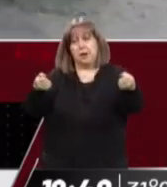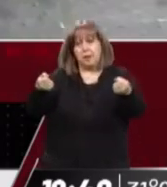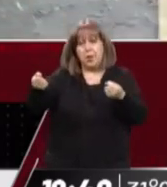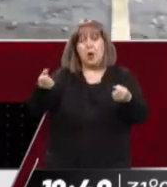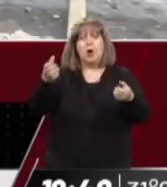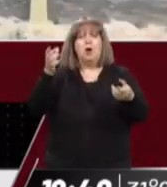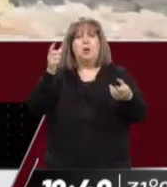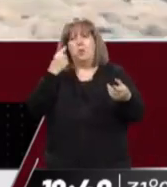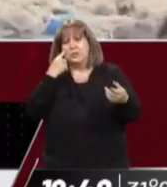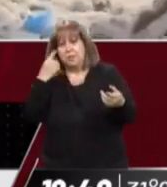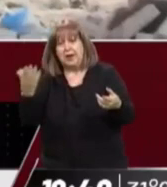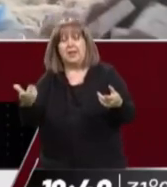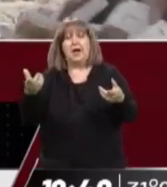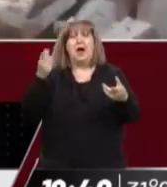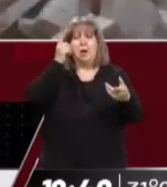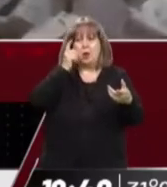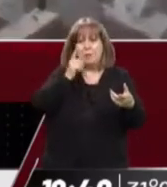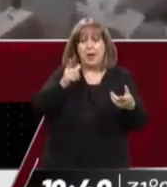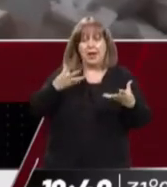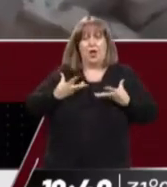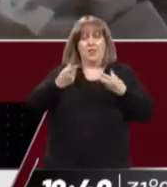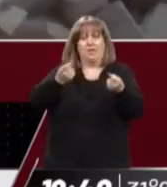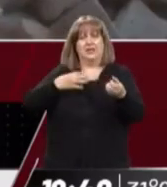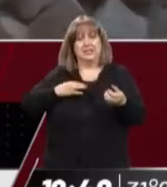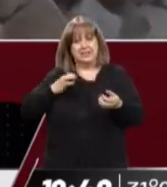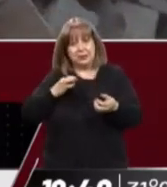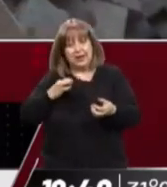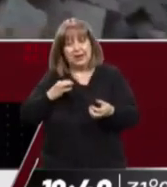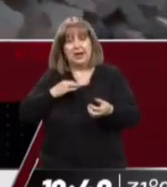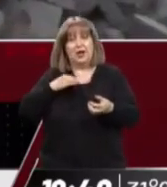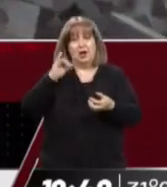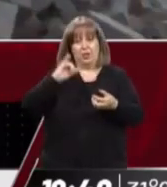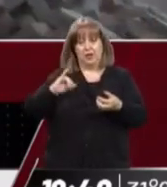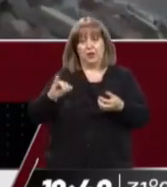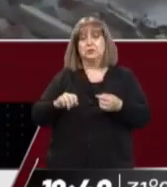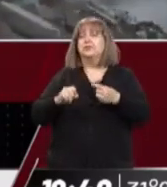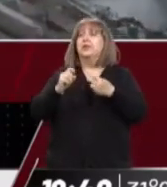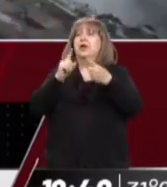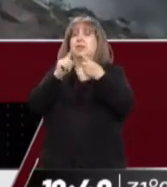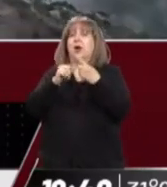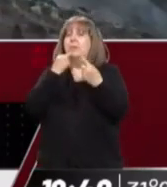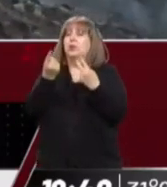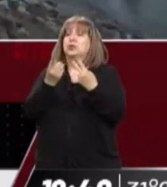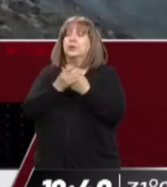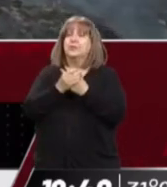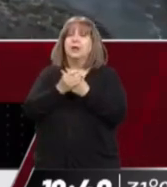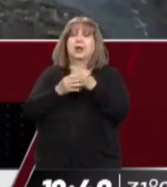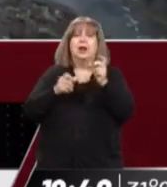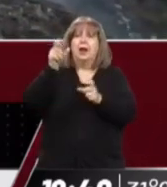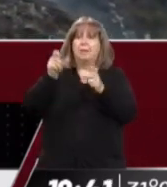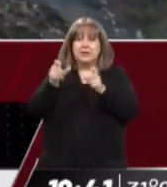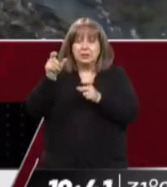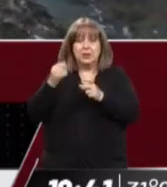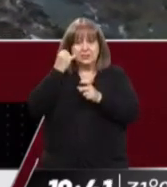y con la la municipalidad con la defensa civil de Godoy Cruz sé que está muy apurado Daniel dos cosas importantes las personas